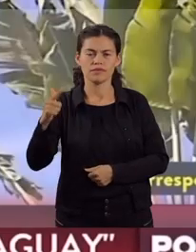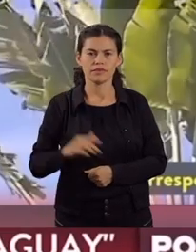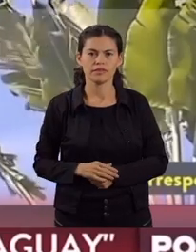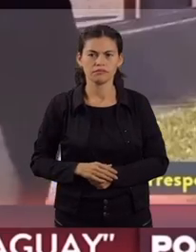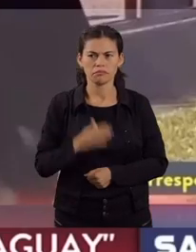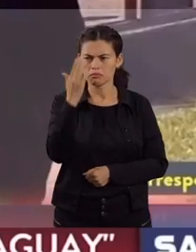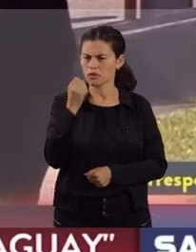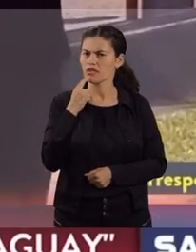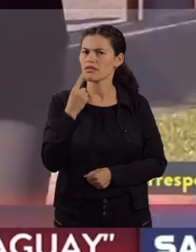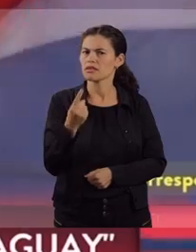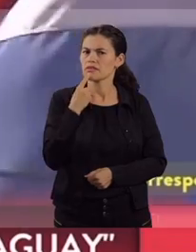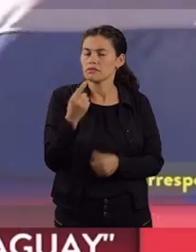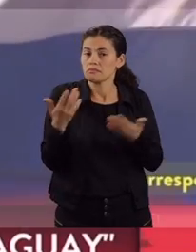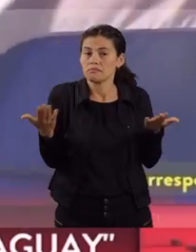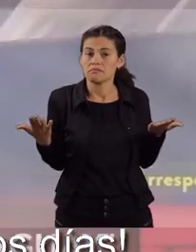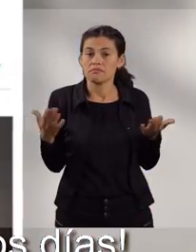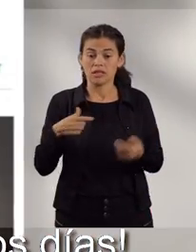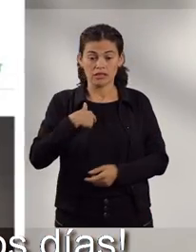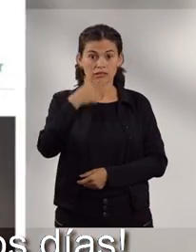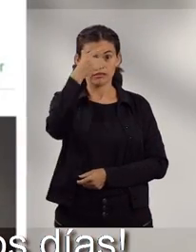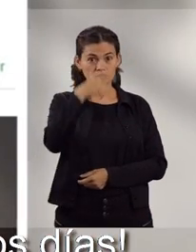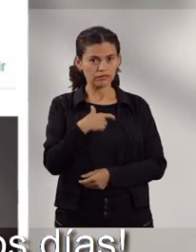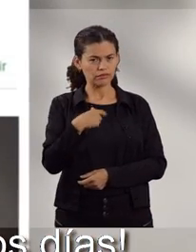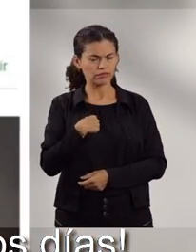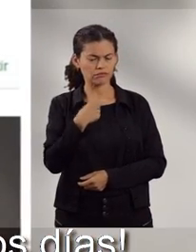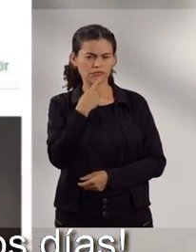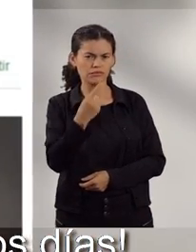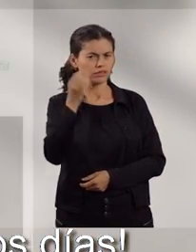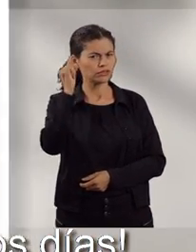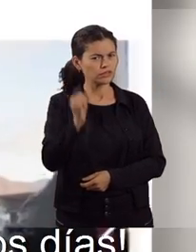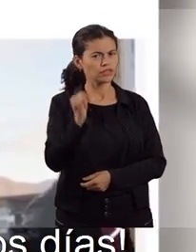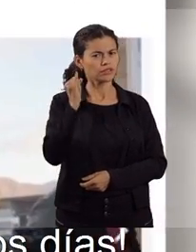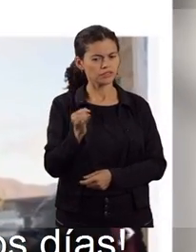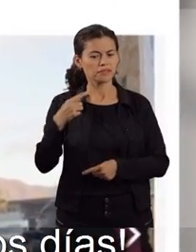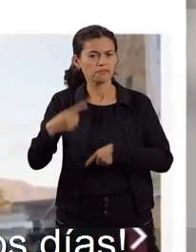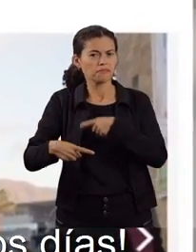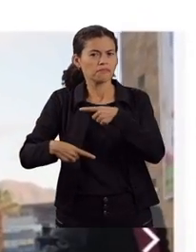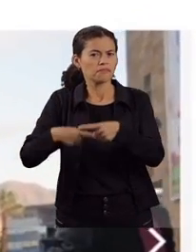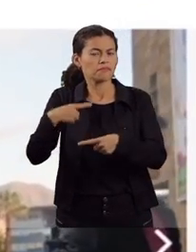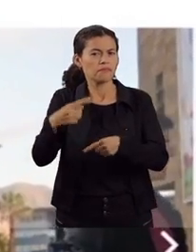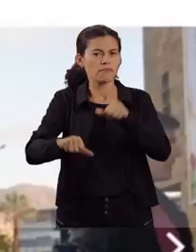No sé por qué dicen eso. Para mí, las cosas cambian todos los días.